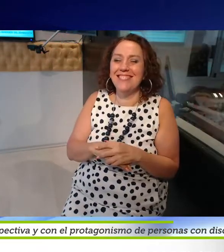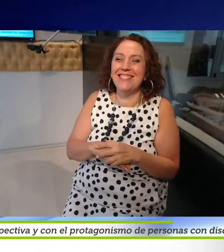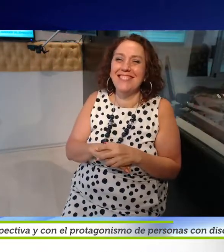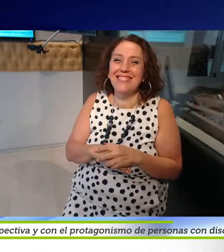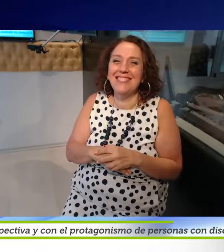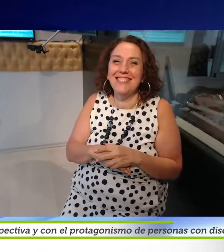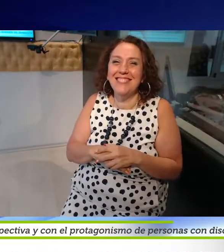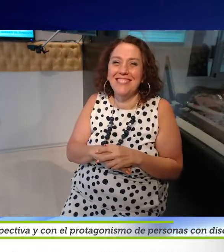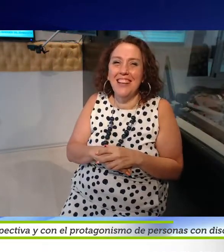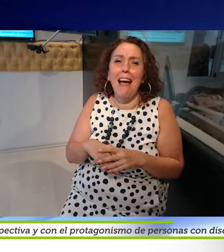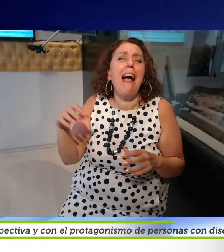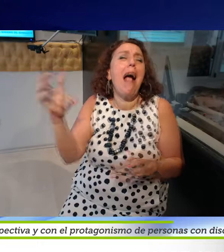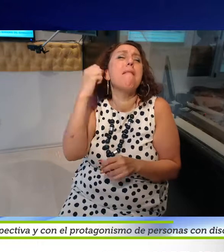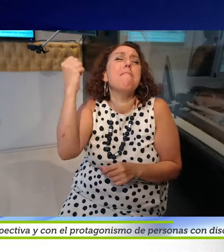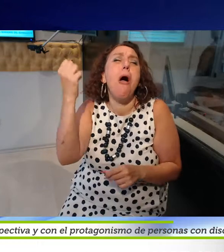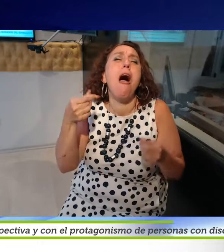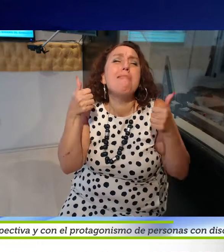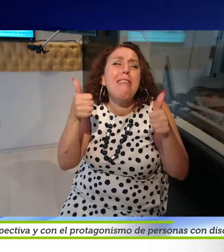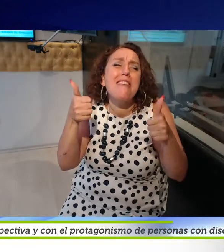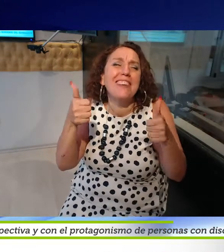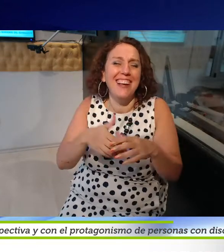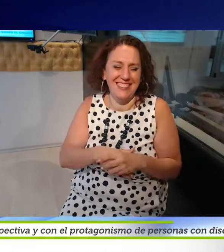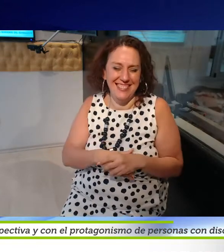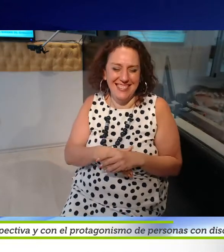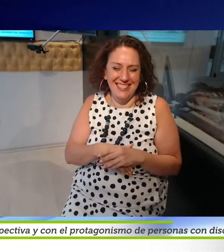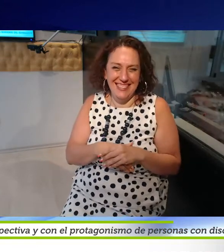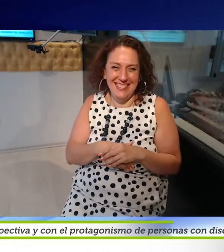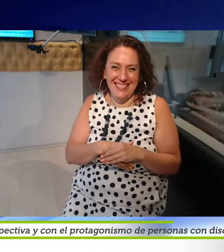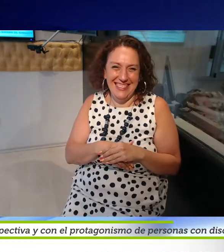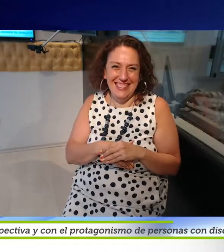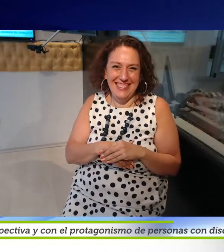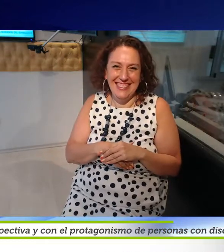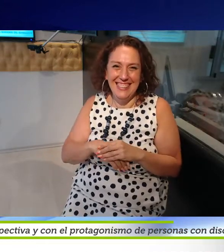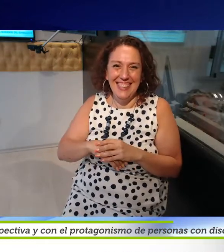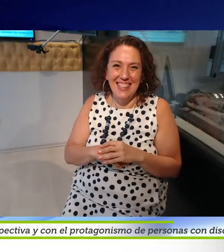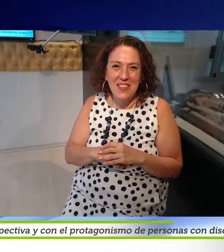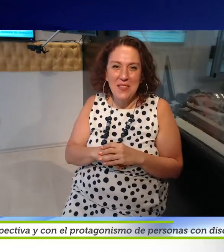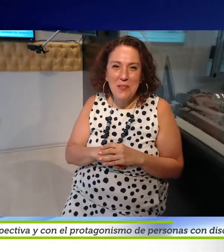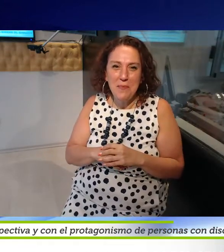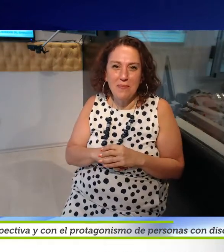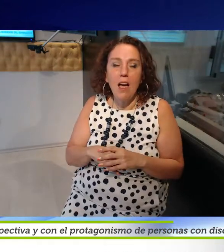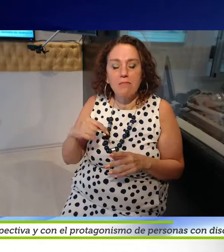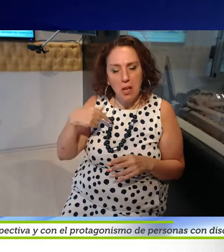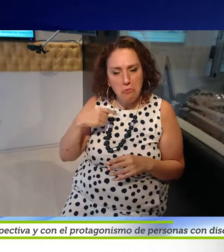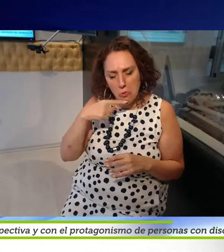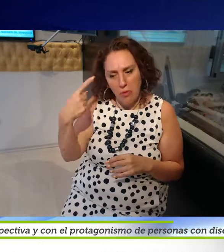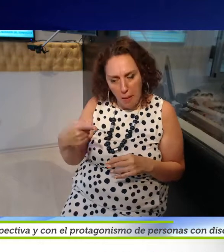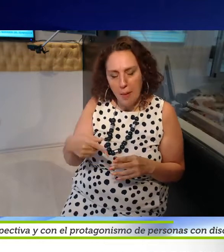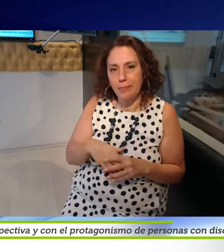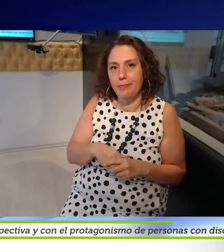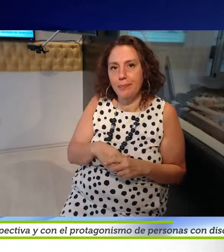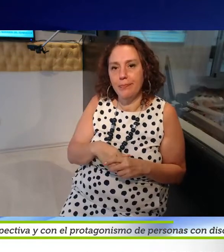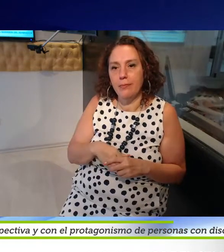¿Qué hace de campeón? Bien, entonces antes no me estaban viendo. Te estaba contando